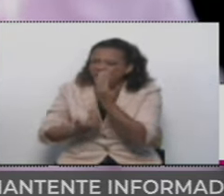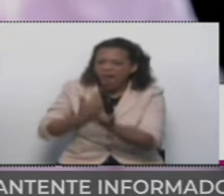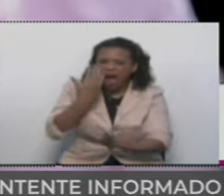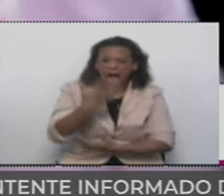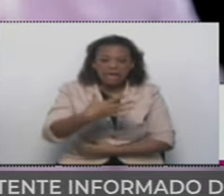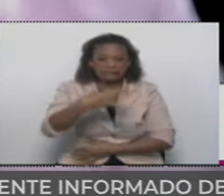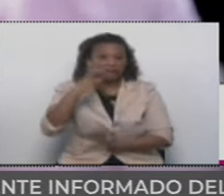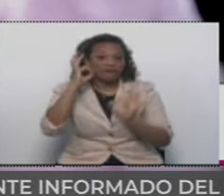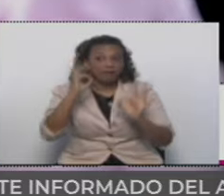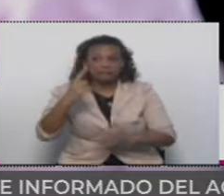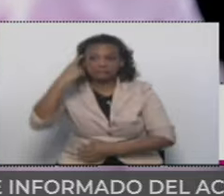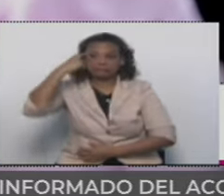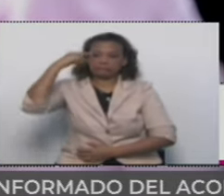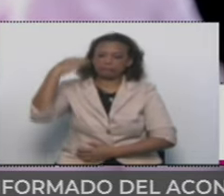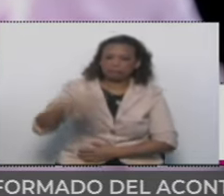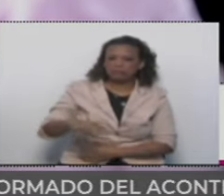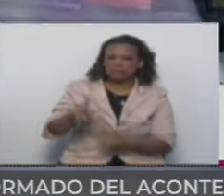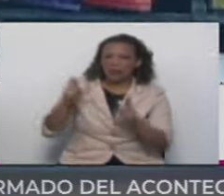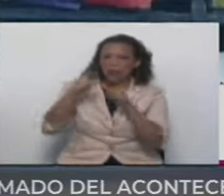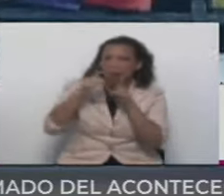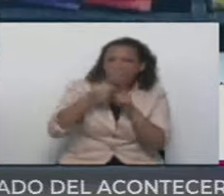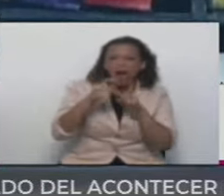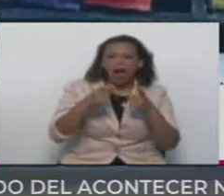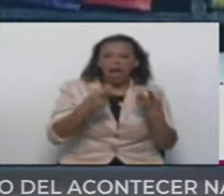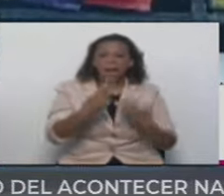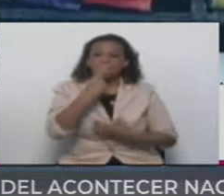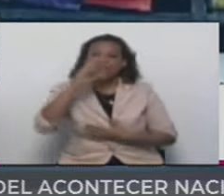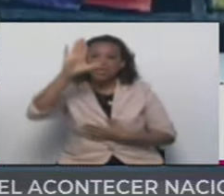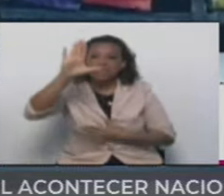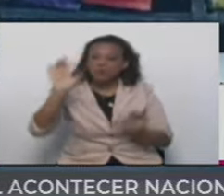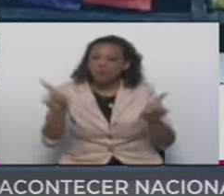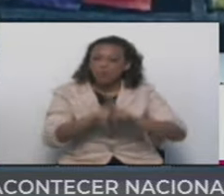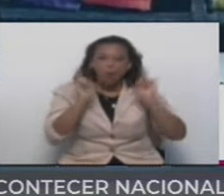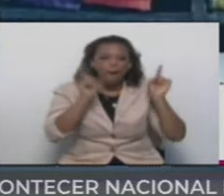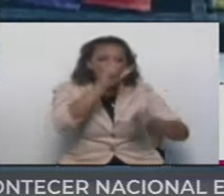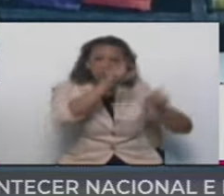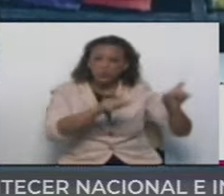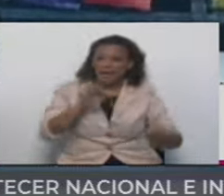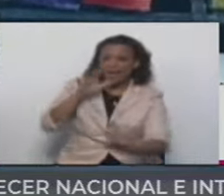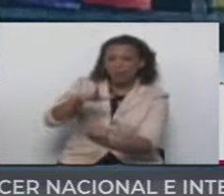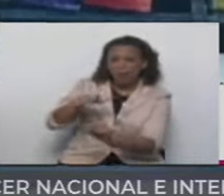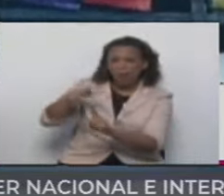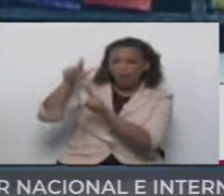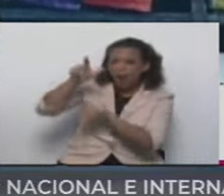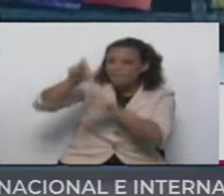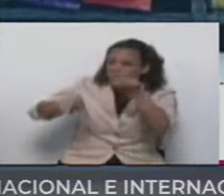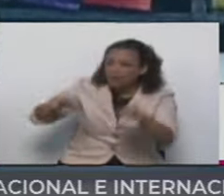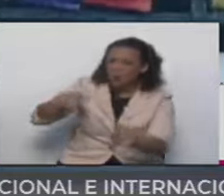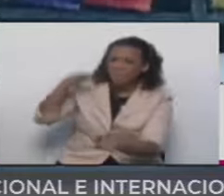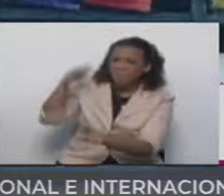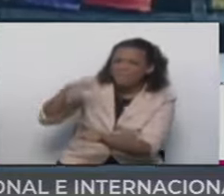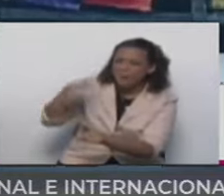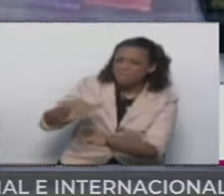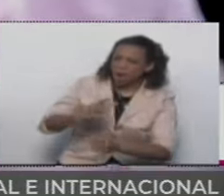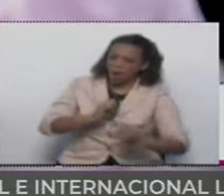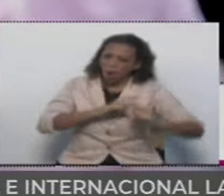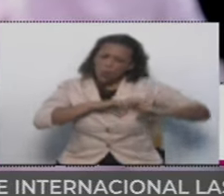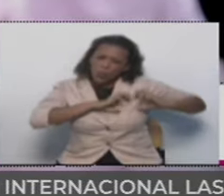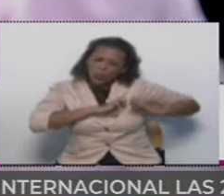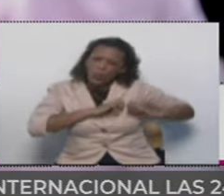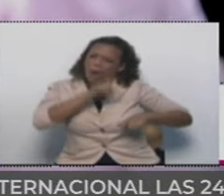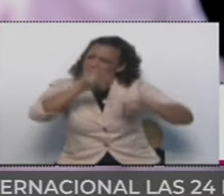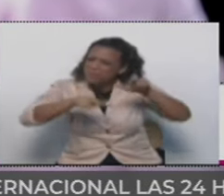fascismo, de seguidores de Hitler, creyendo que van a sacar a Boni del corazón de los